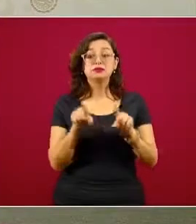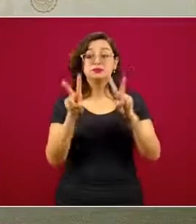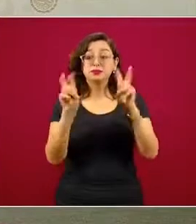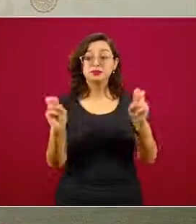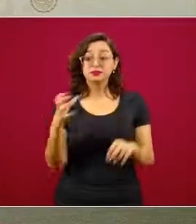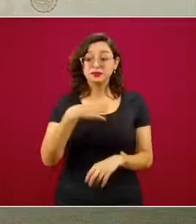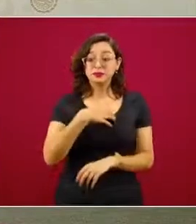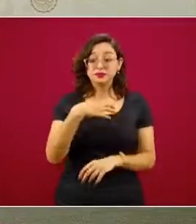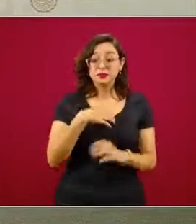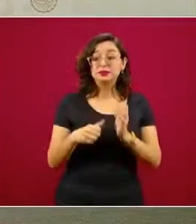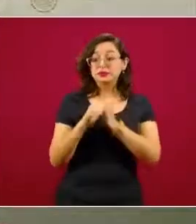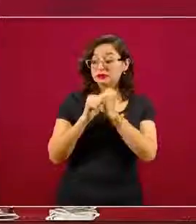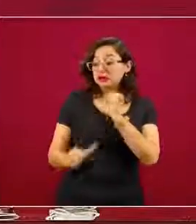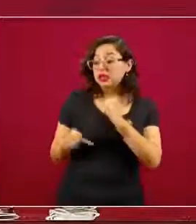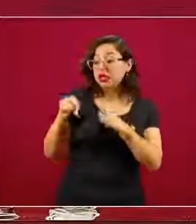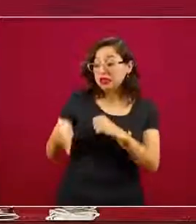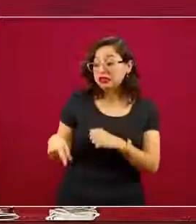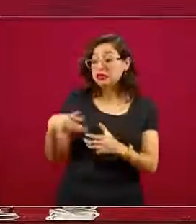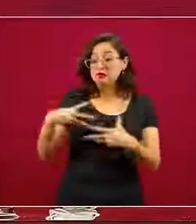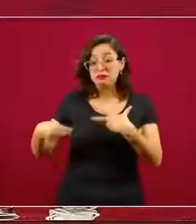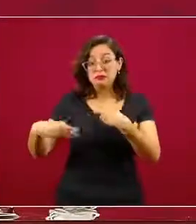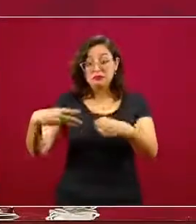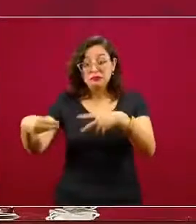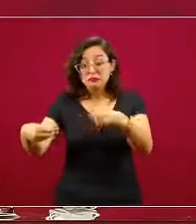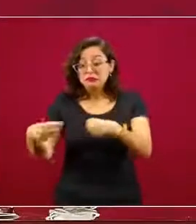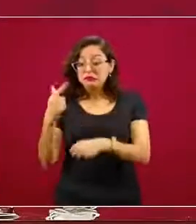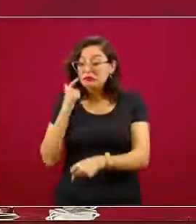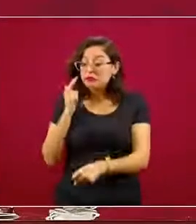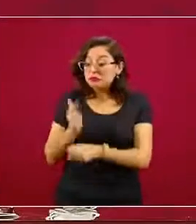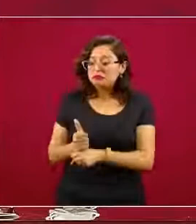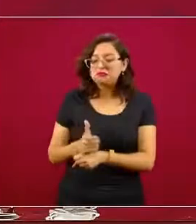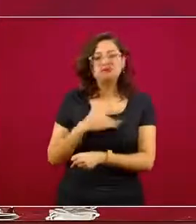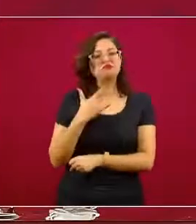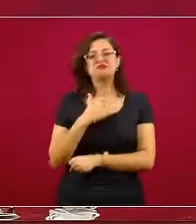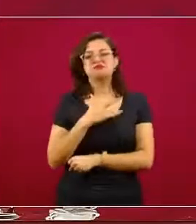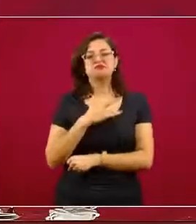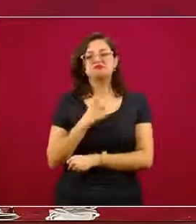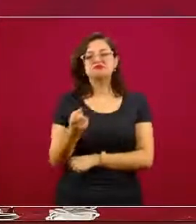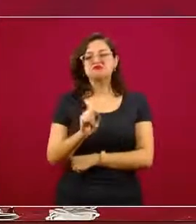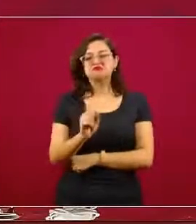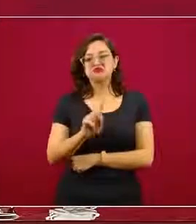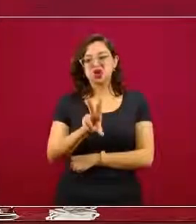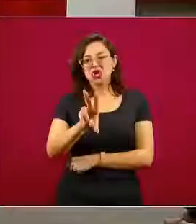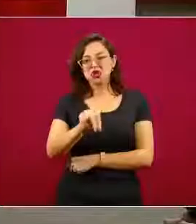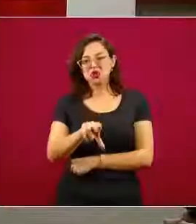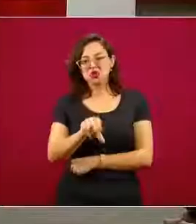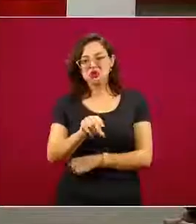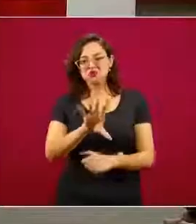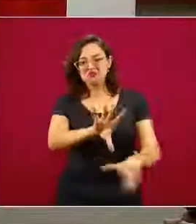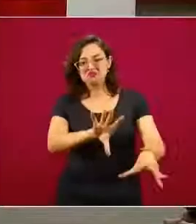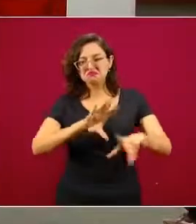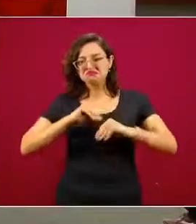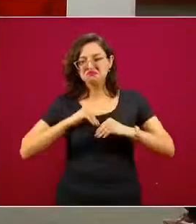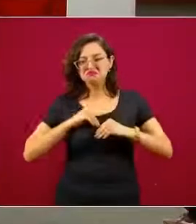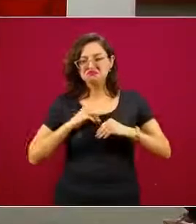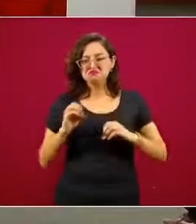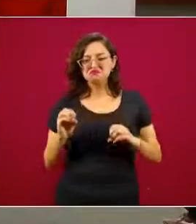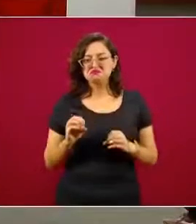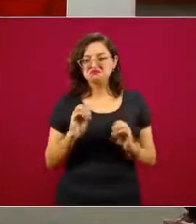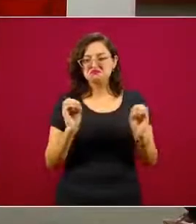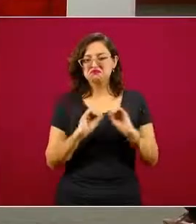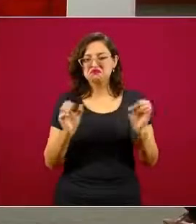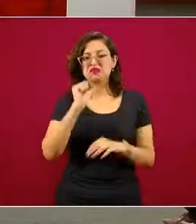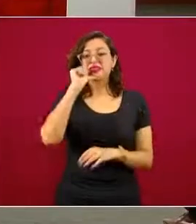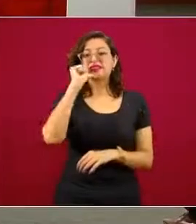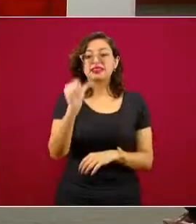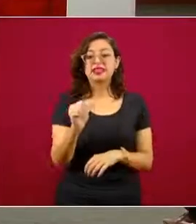fuera un mecanismo de transmisión efectivo. Y en ese momento se descartó que pudiera ser un mecanismo efectivo,